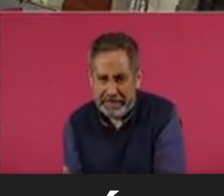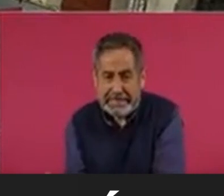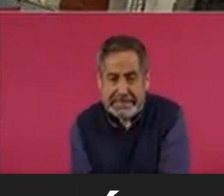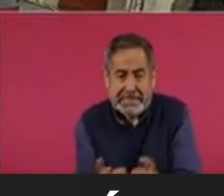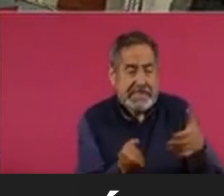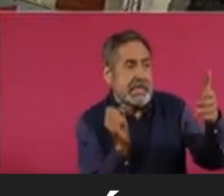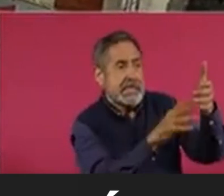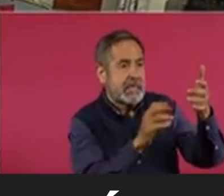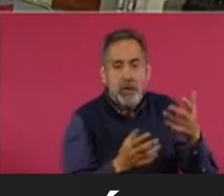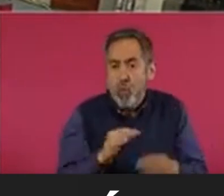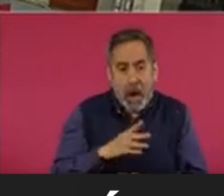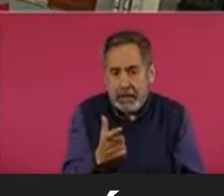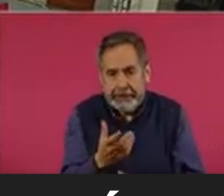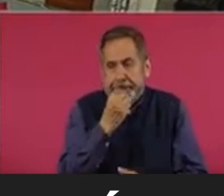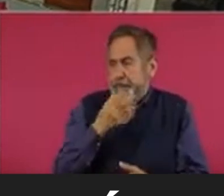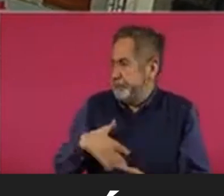sino era papel,